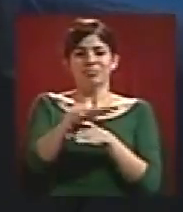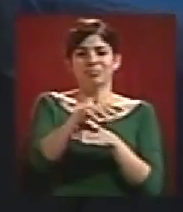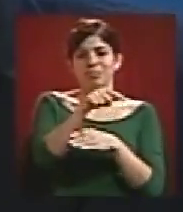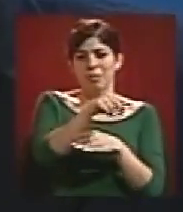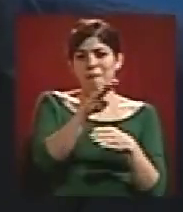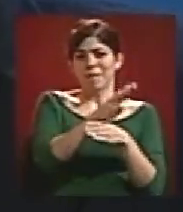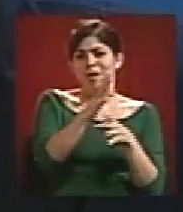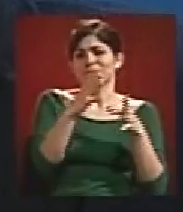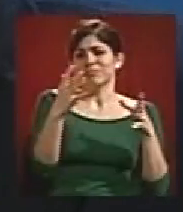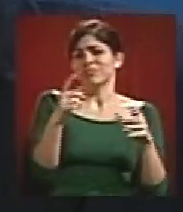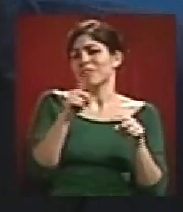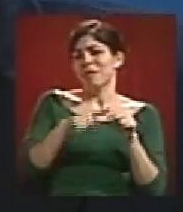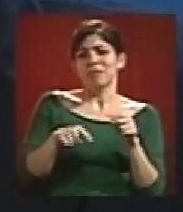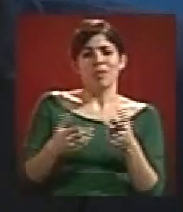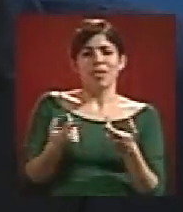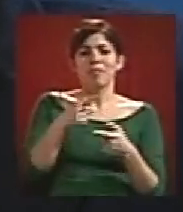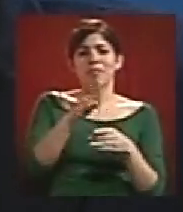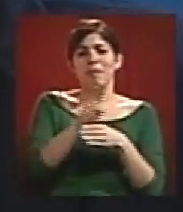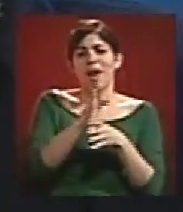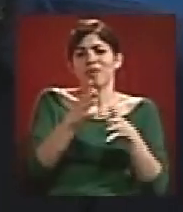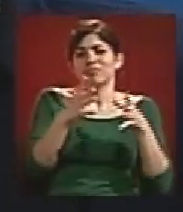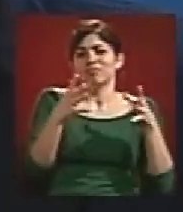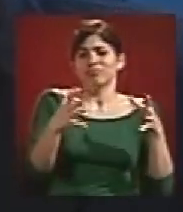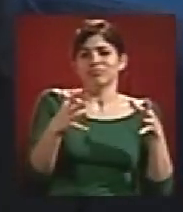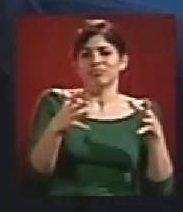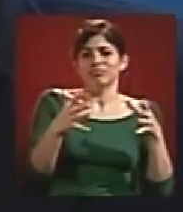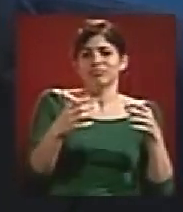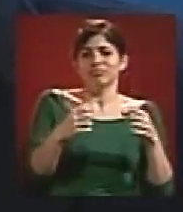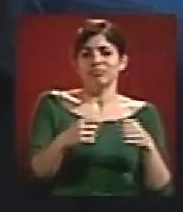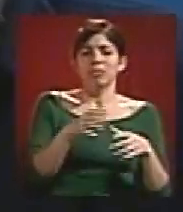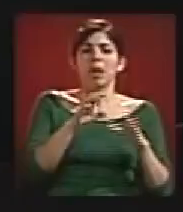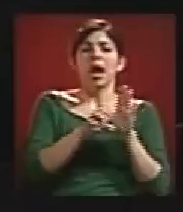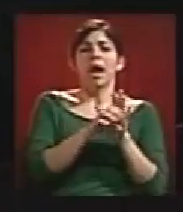eran megabancos, y pensar que un banco con sede